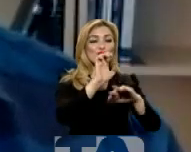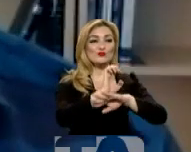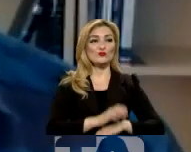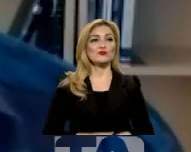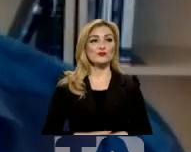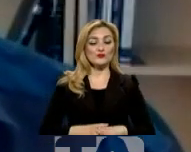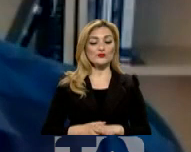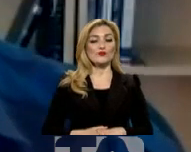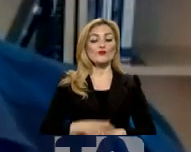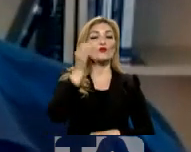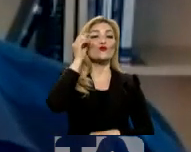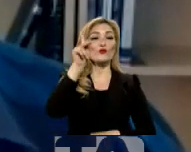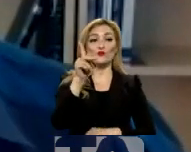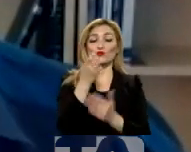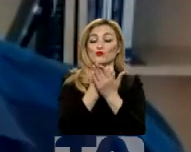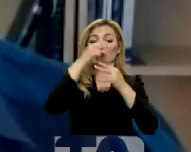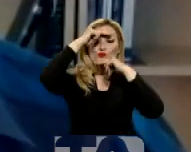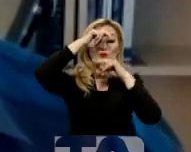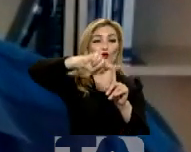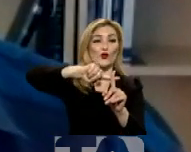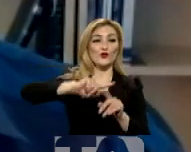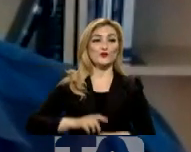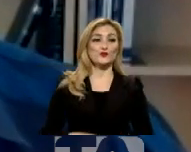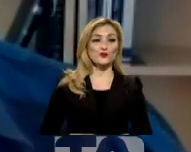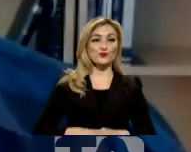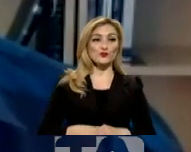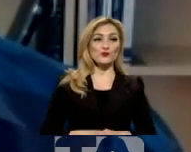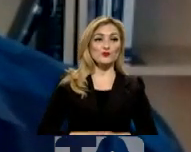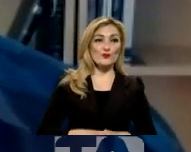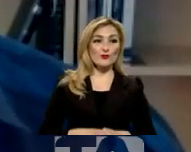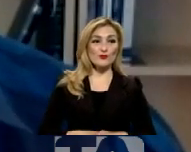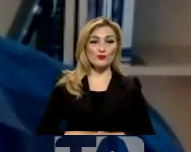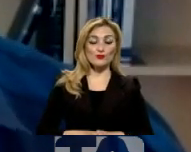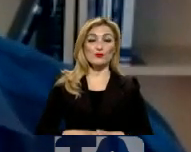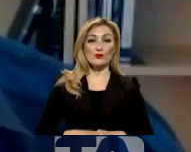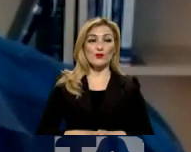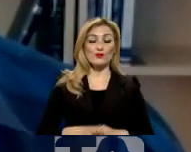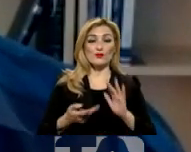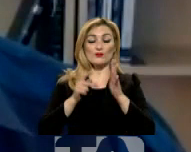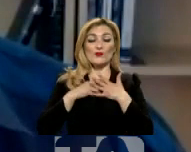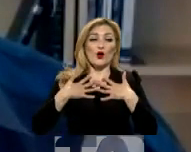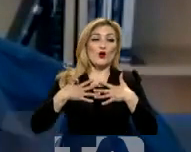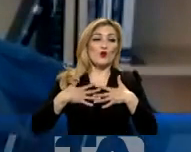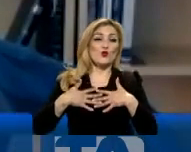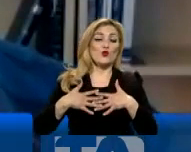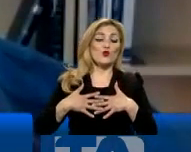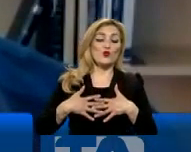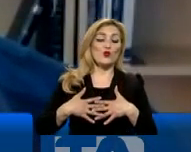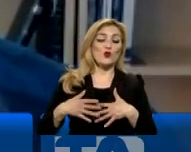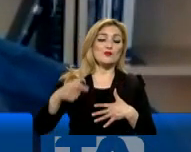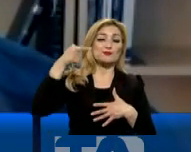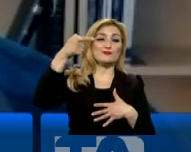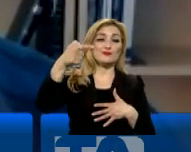A criterio de economistas, es una buena noticia para el país. Sí, crea un oxígeno para las siguientes